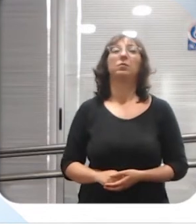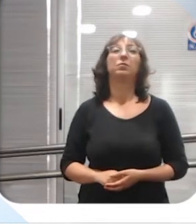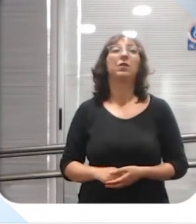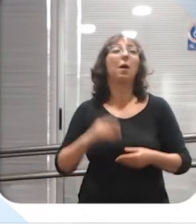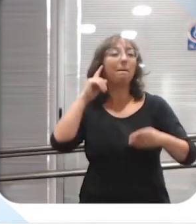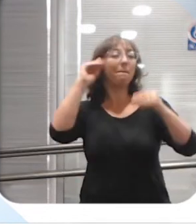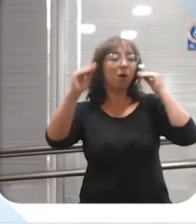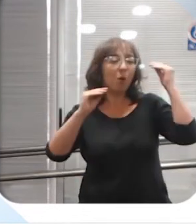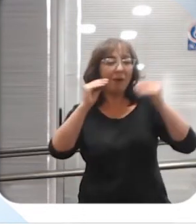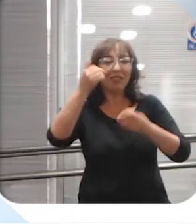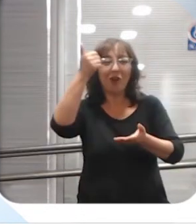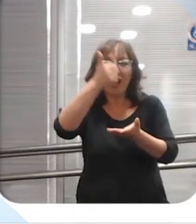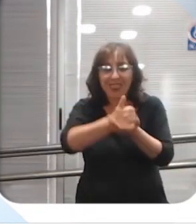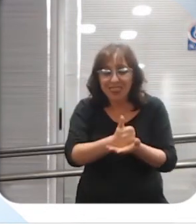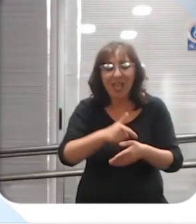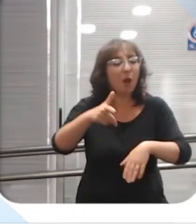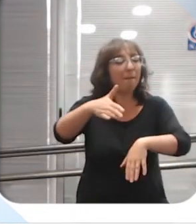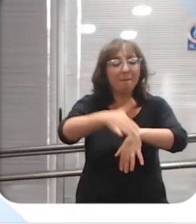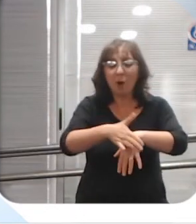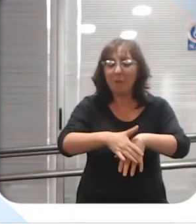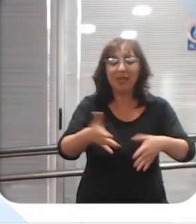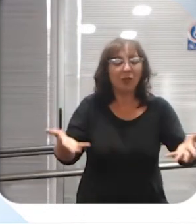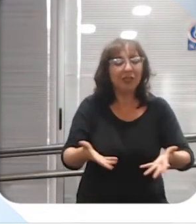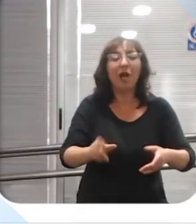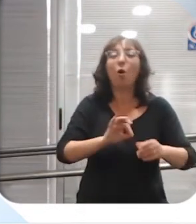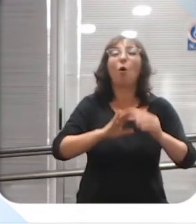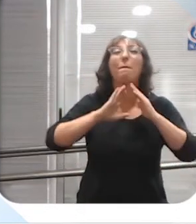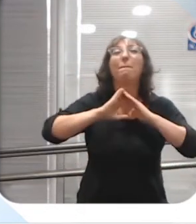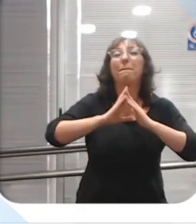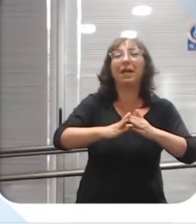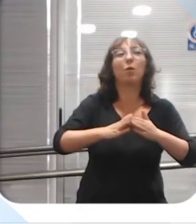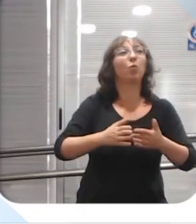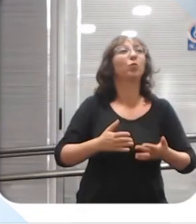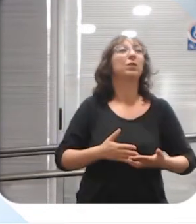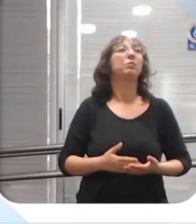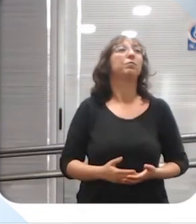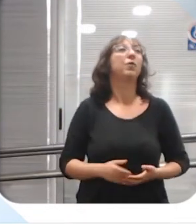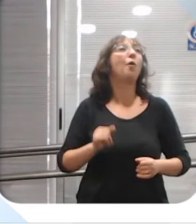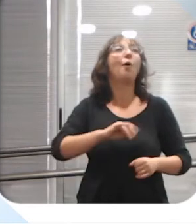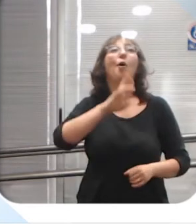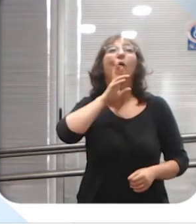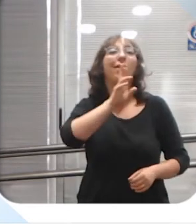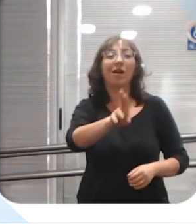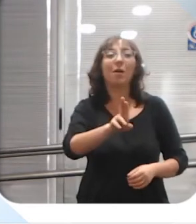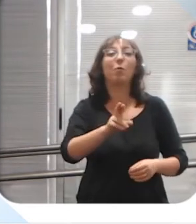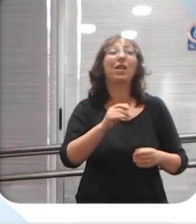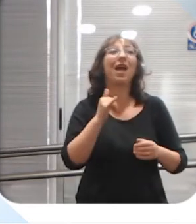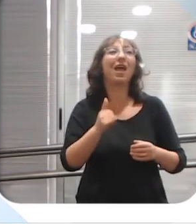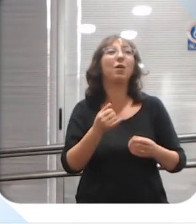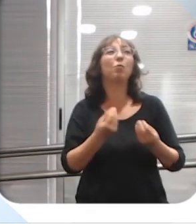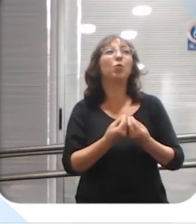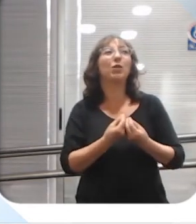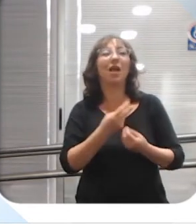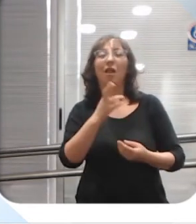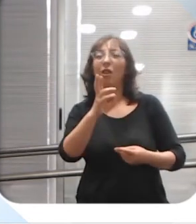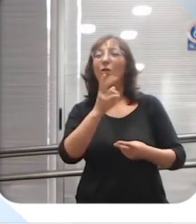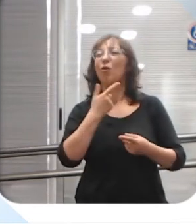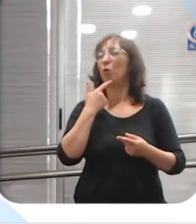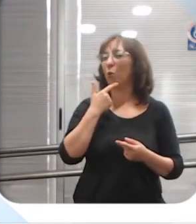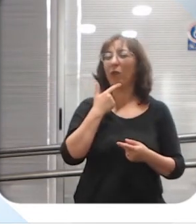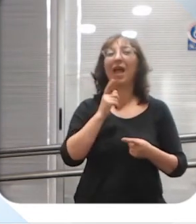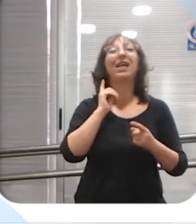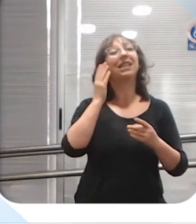la preocupación o la pregunta o la respuesta con muchas dudas. Hay que saber